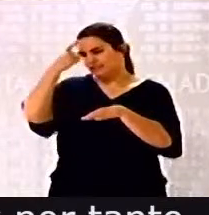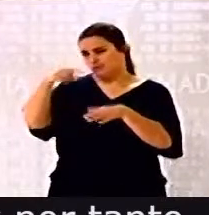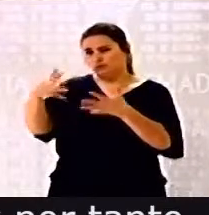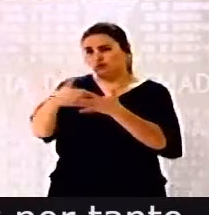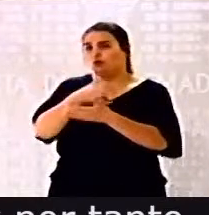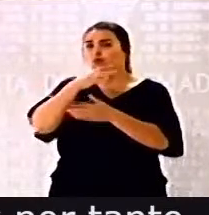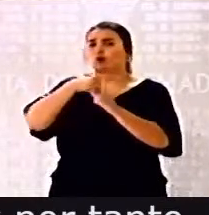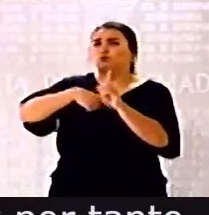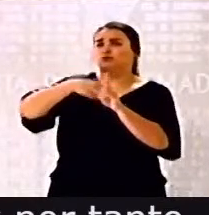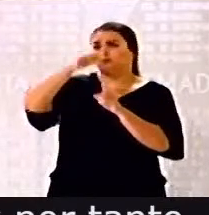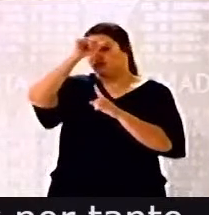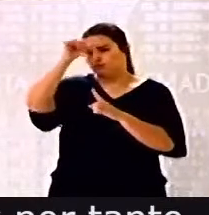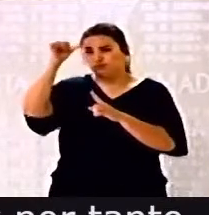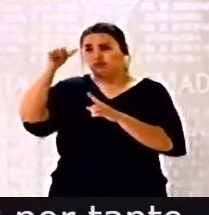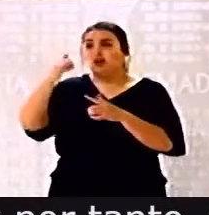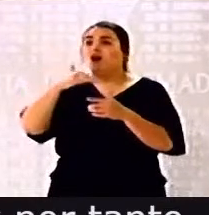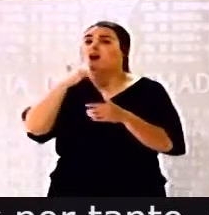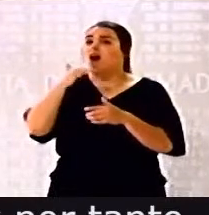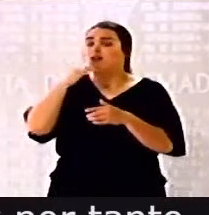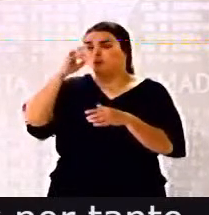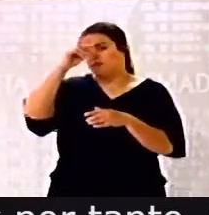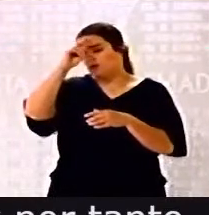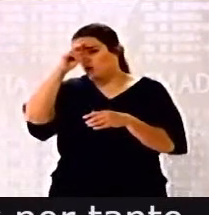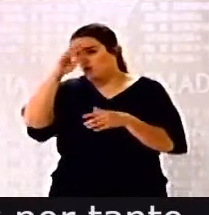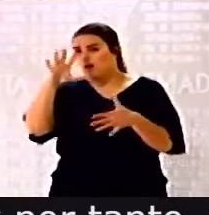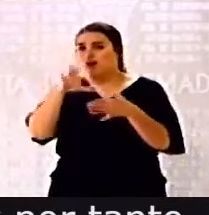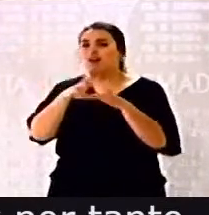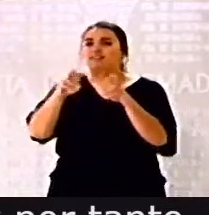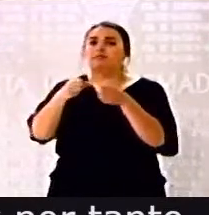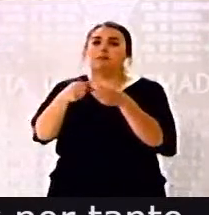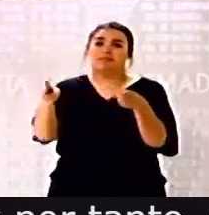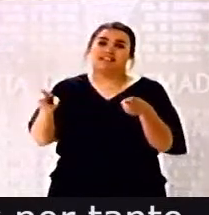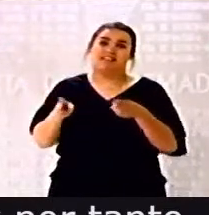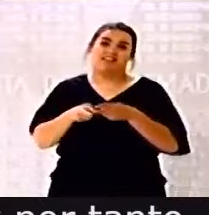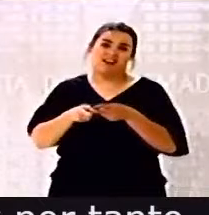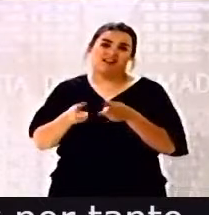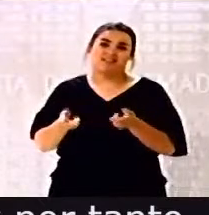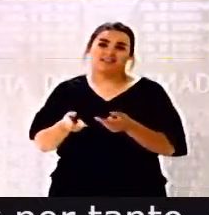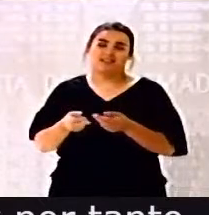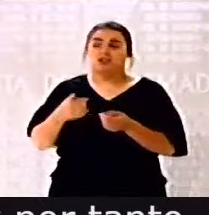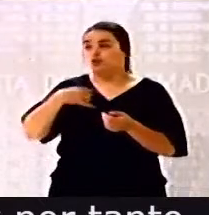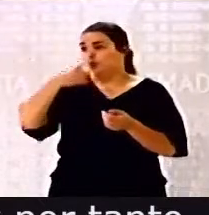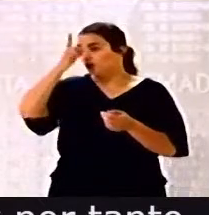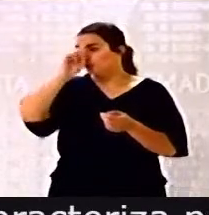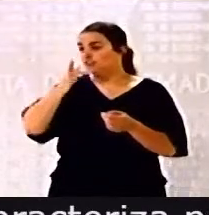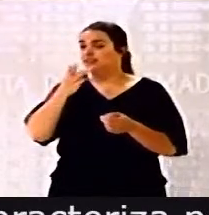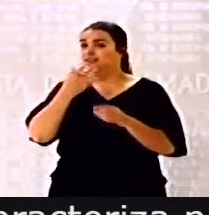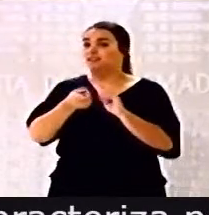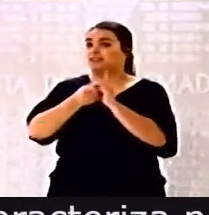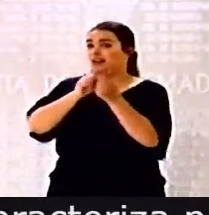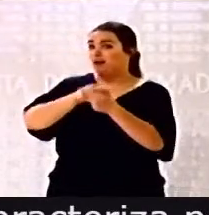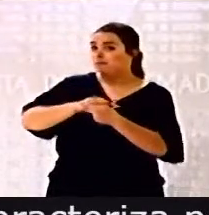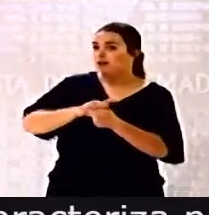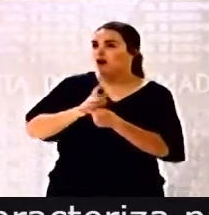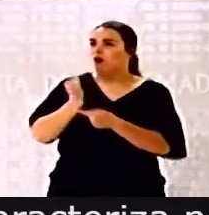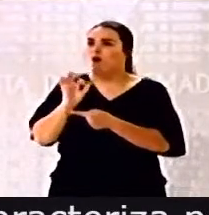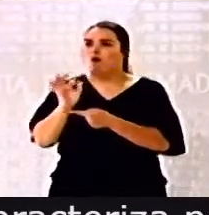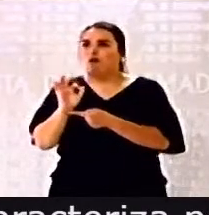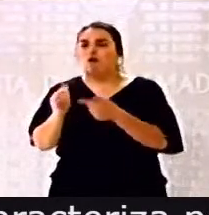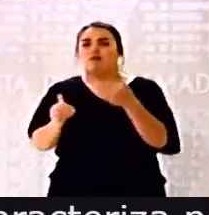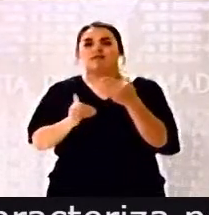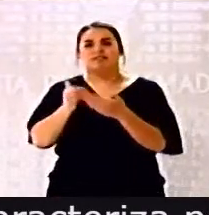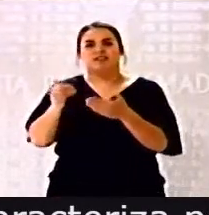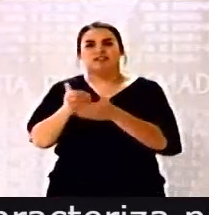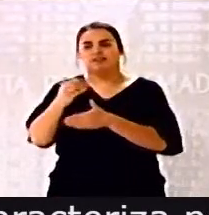las altas temperaturas, y hay algo que ha preocupado mucho en torno a las piscinas. No sé si eso se modificará. Hemos sabido estos días